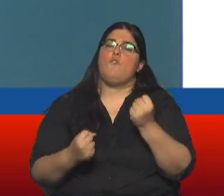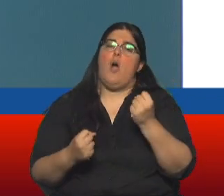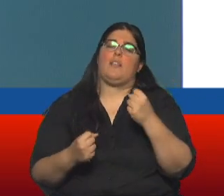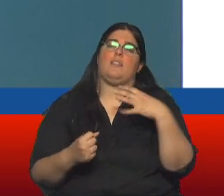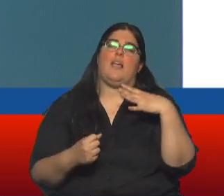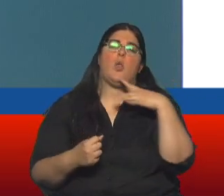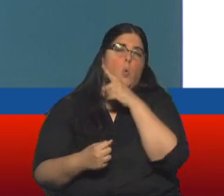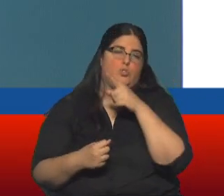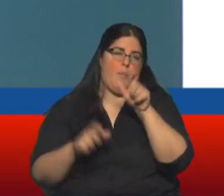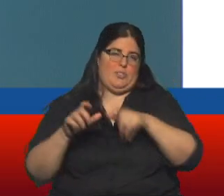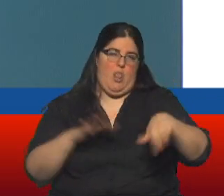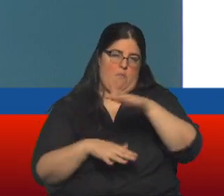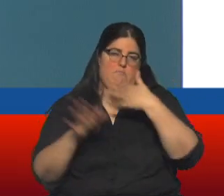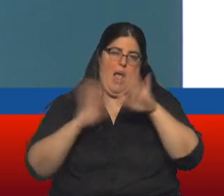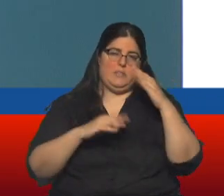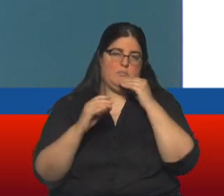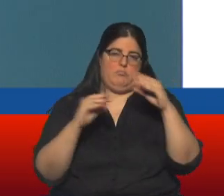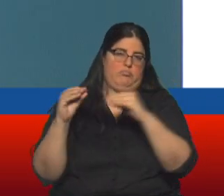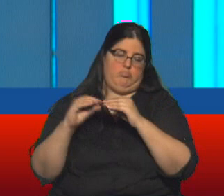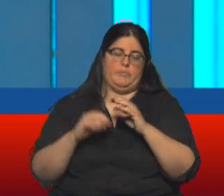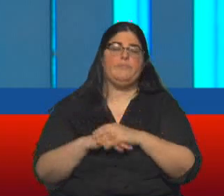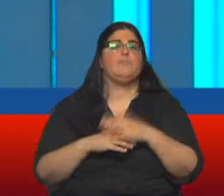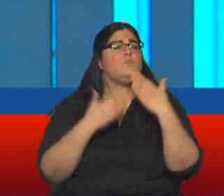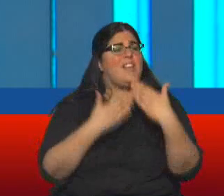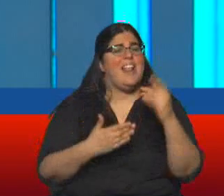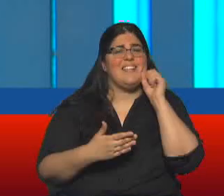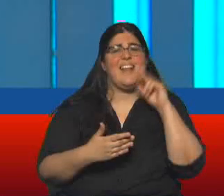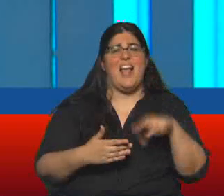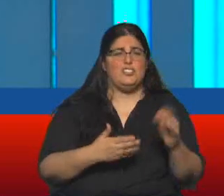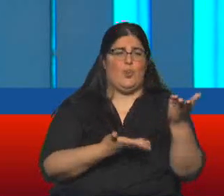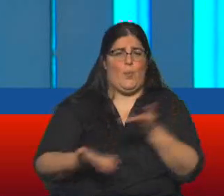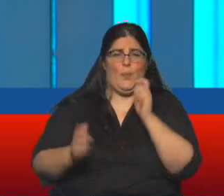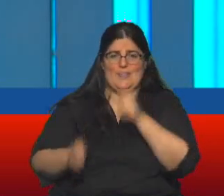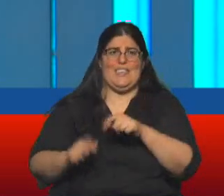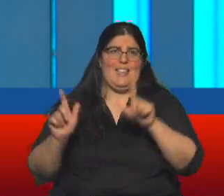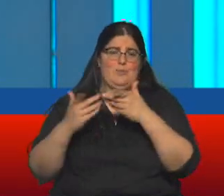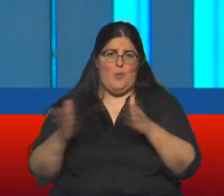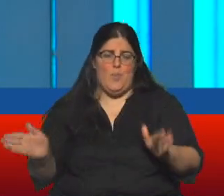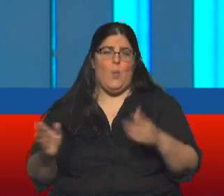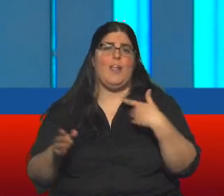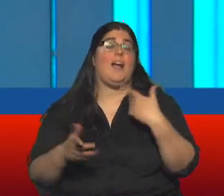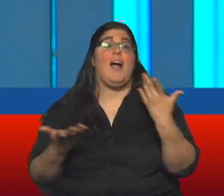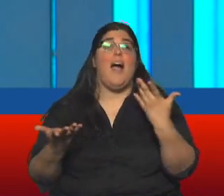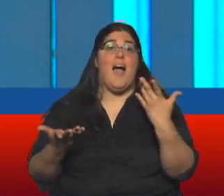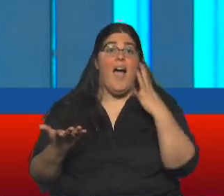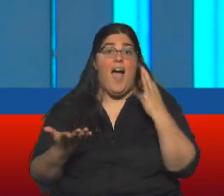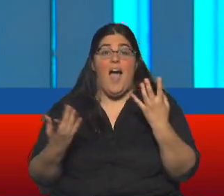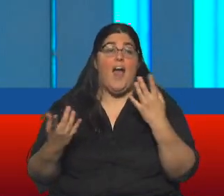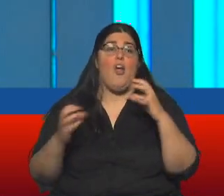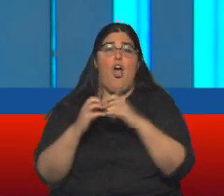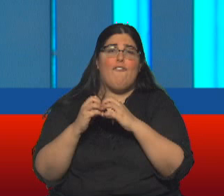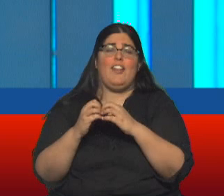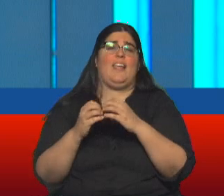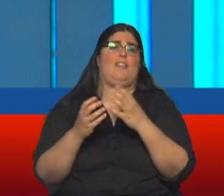más popular. Claro, claro. Ignacio, te agradecemos mucho esta visita en la televisión pública. Cuando haya algún otro